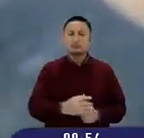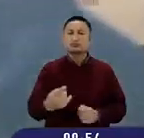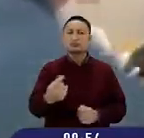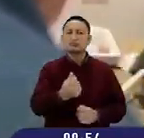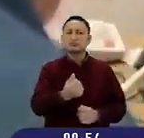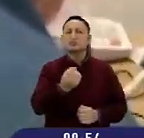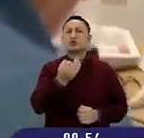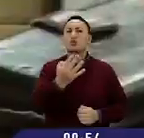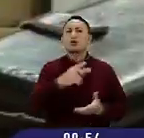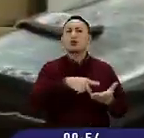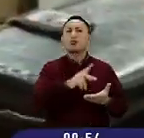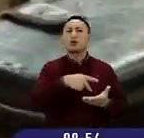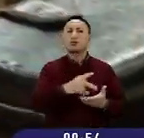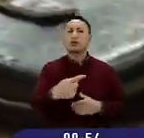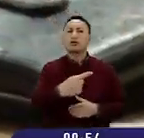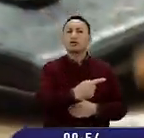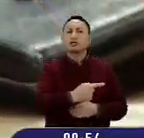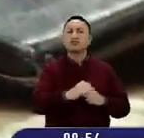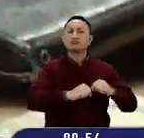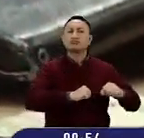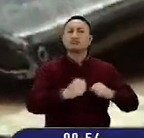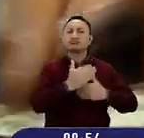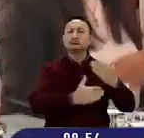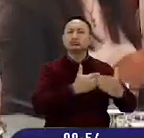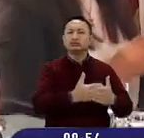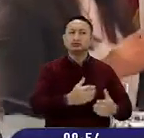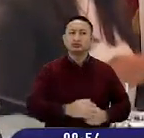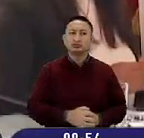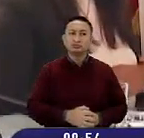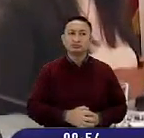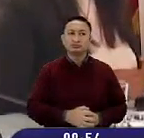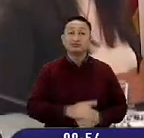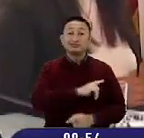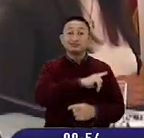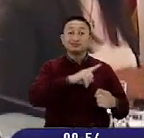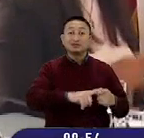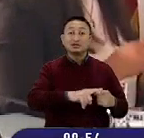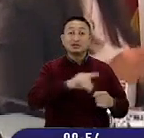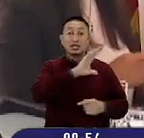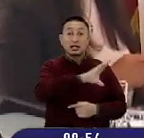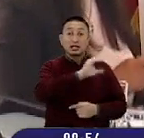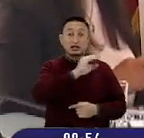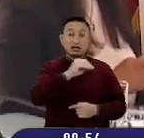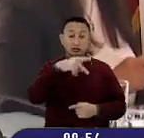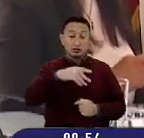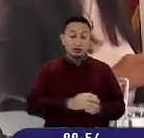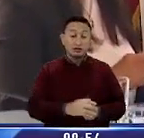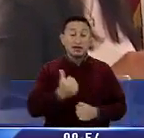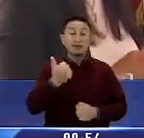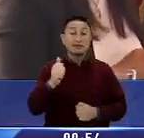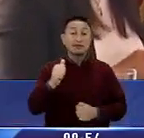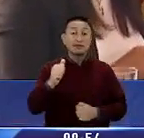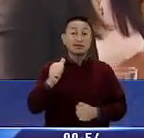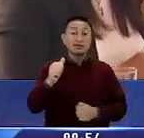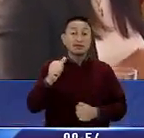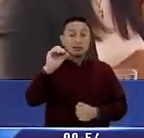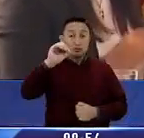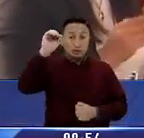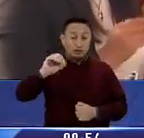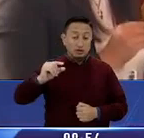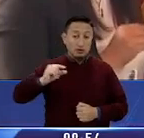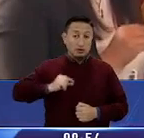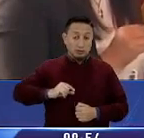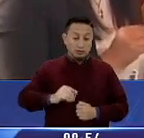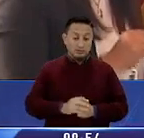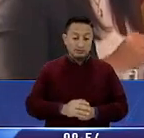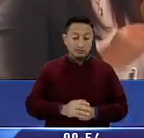se cobran para la realización de este procedimiento. Hasta 500 metros, el 10% del salario básico. Más